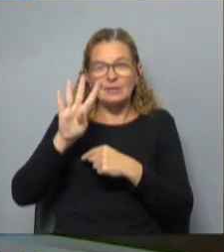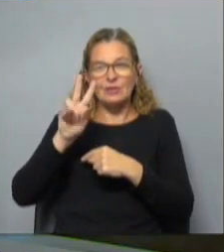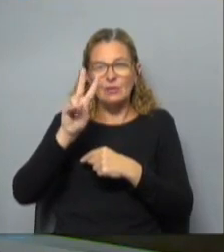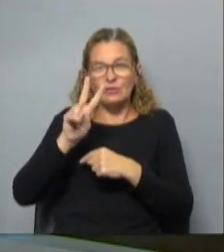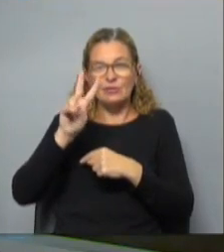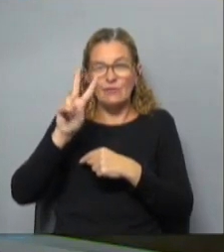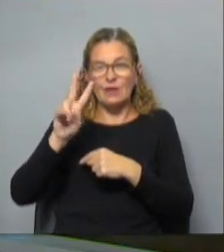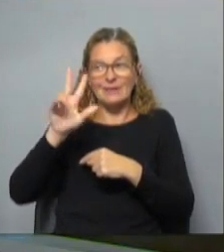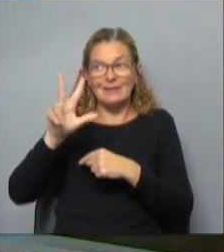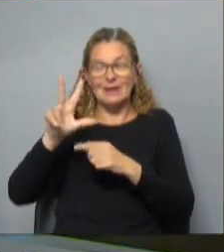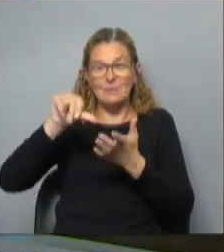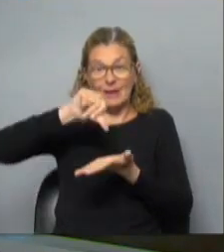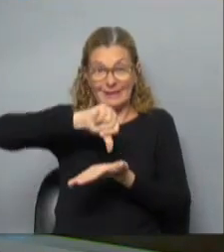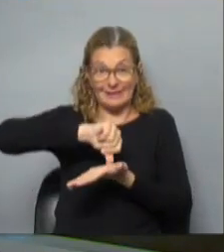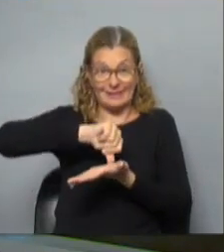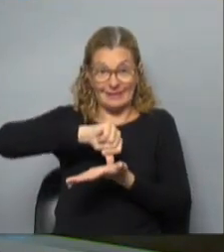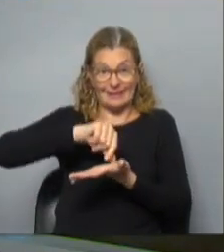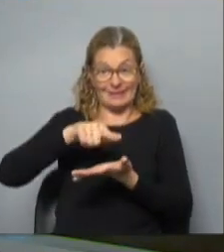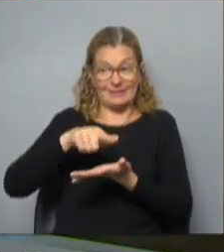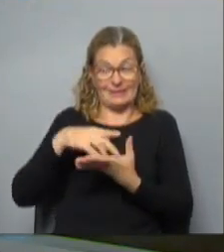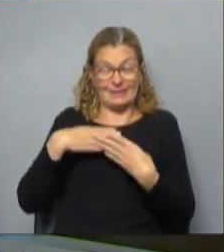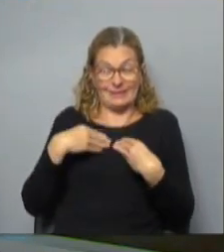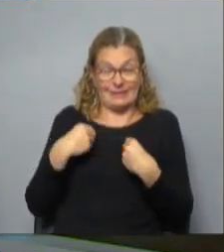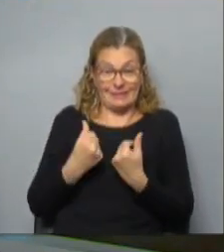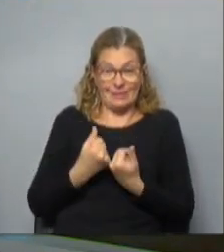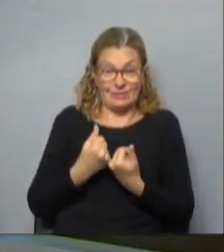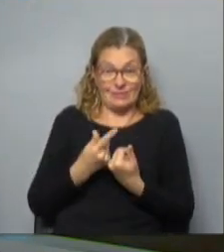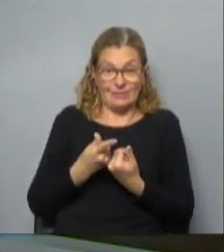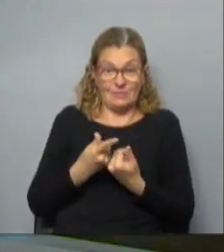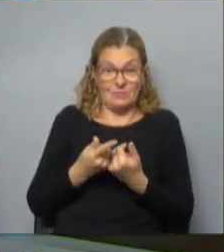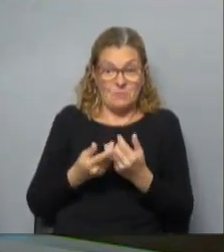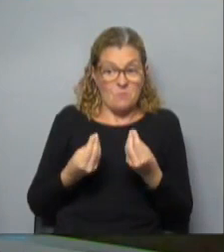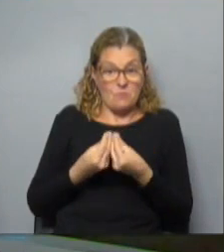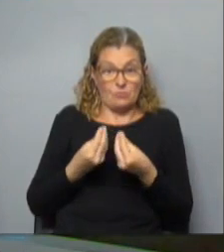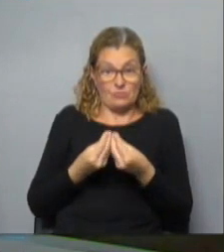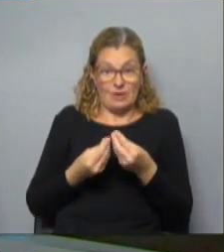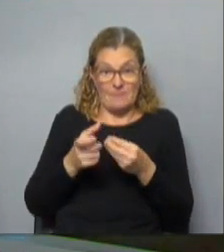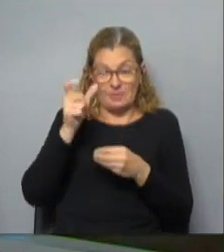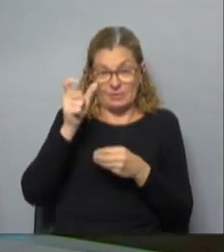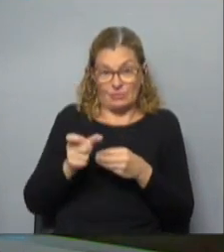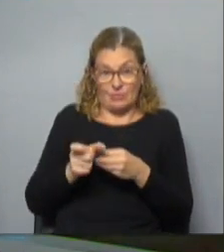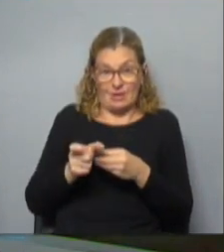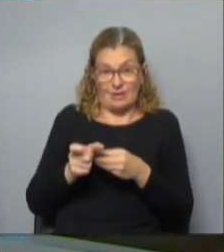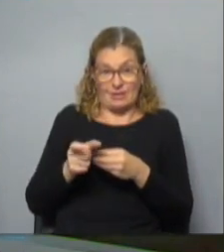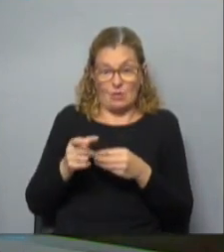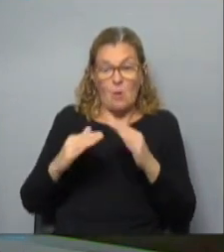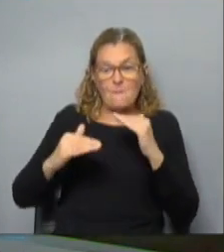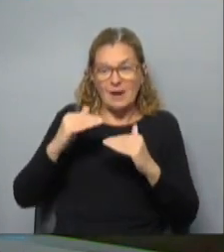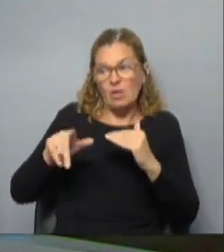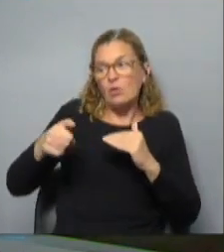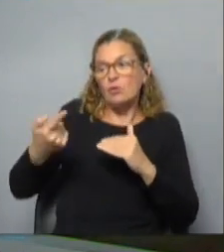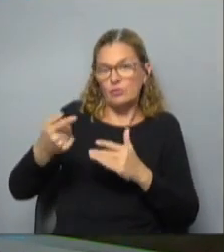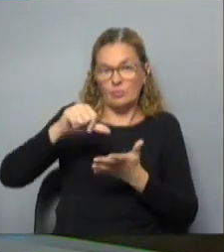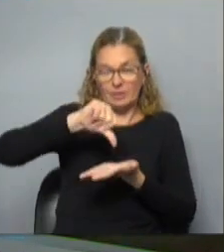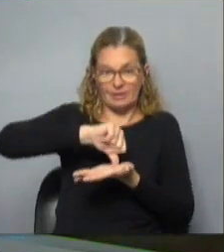223 países en este sentido es decir que tenemos una gran cantidad de nuestra población en comparación con nuestros